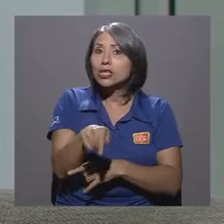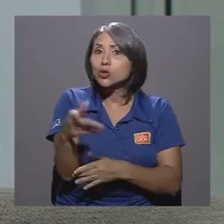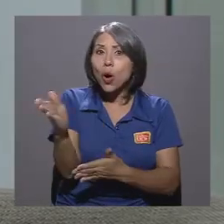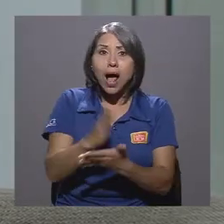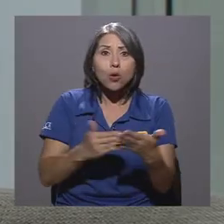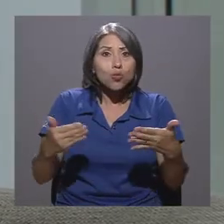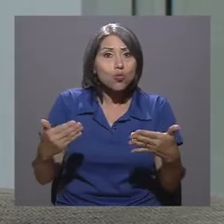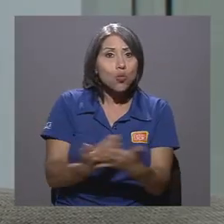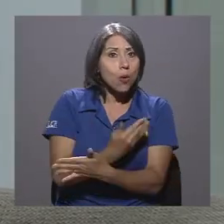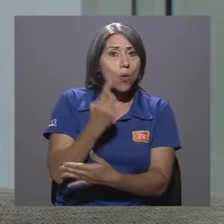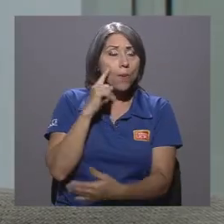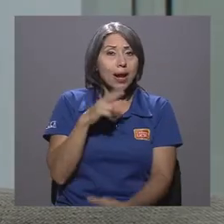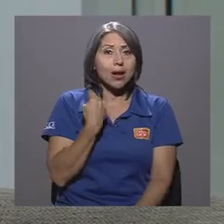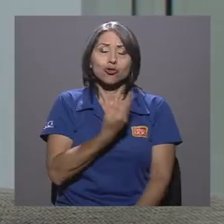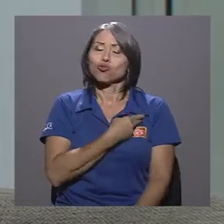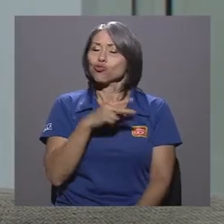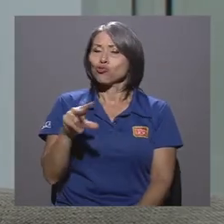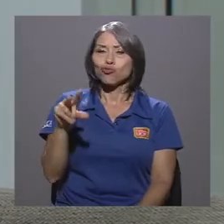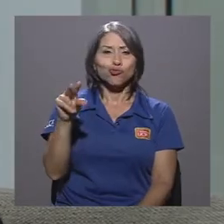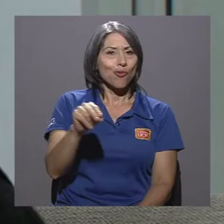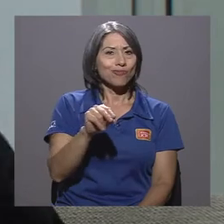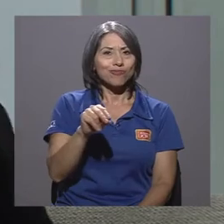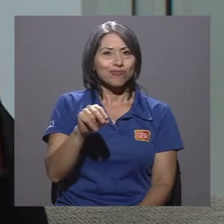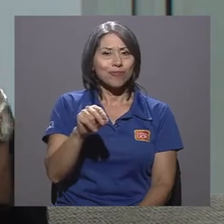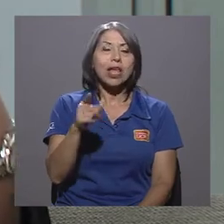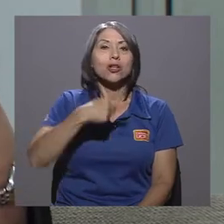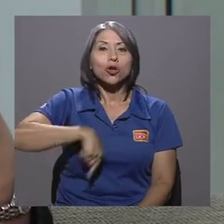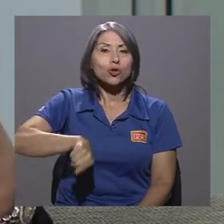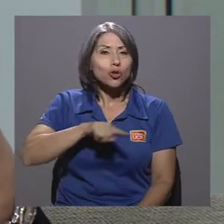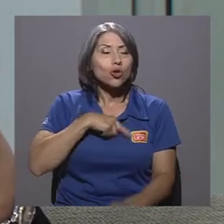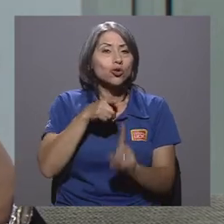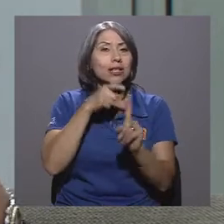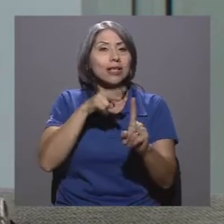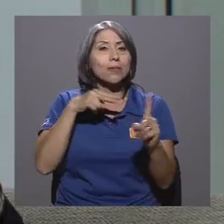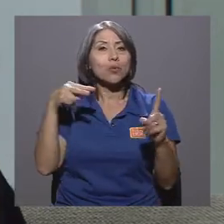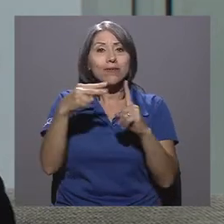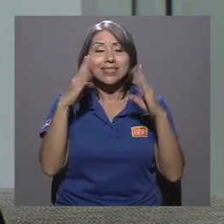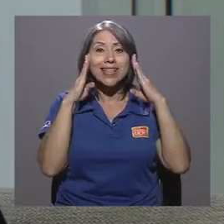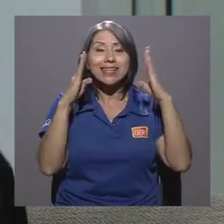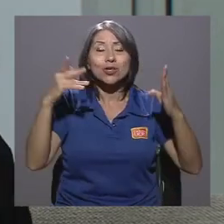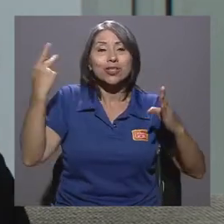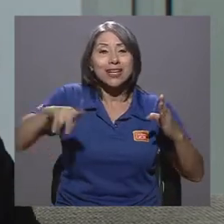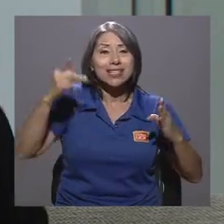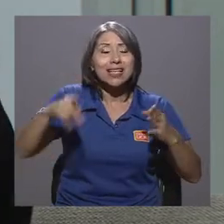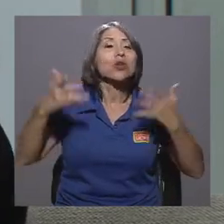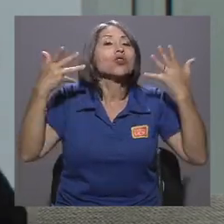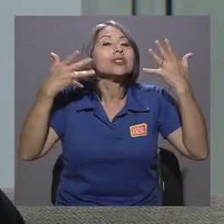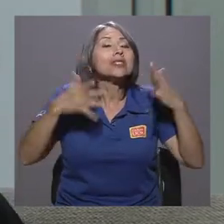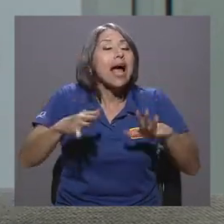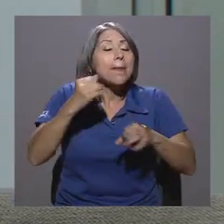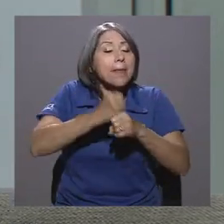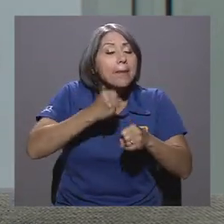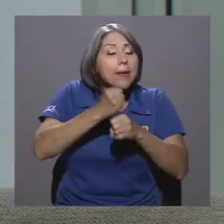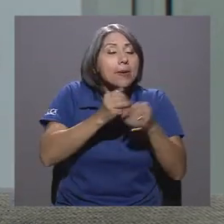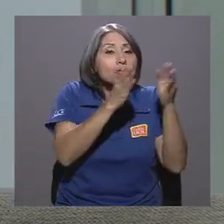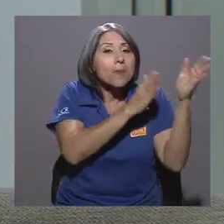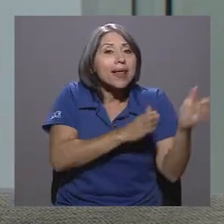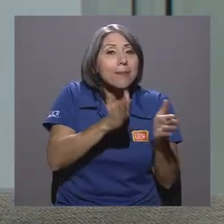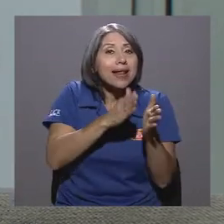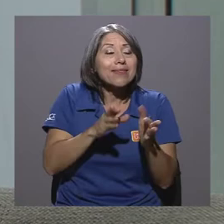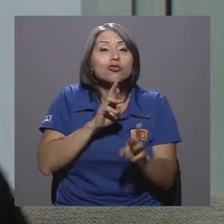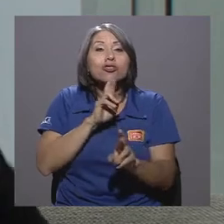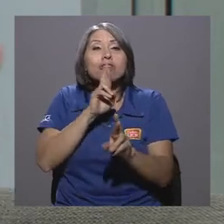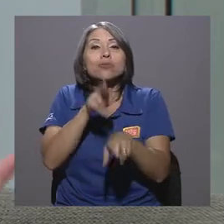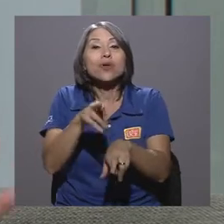para nosotros. Nosotros trabajamos desde el punto de vista de gestión de riesgo, los preparativos y respuesta para este tipo